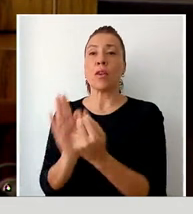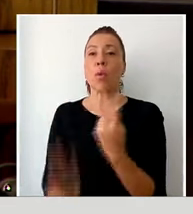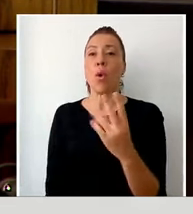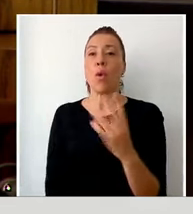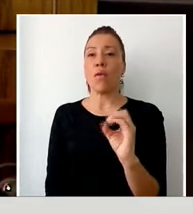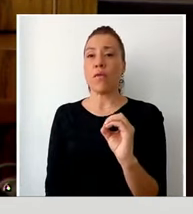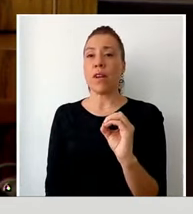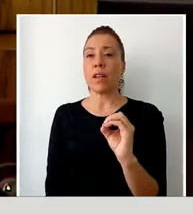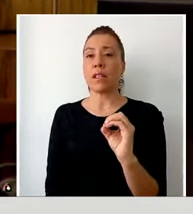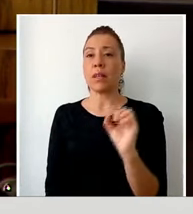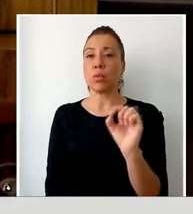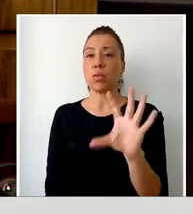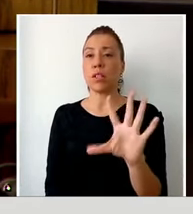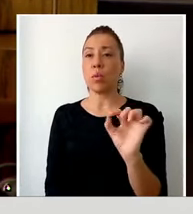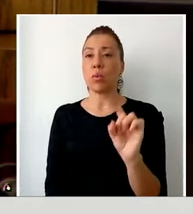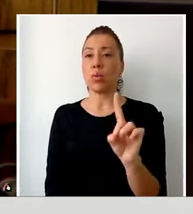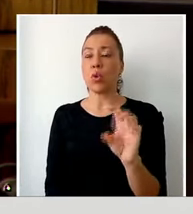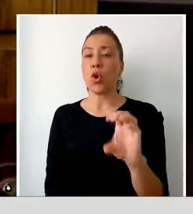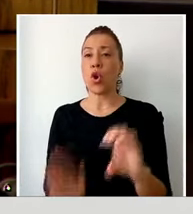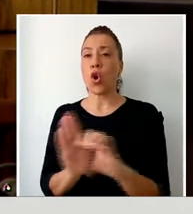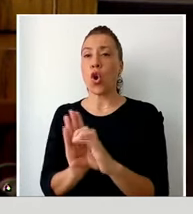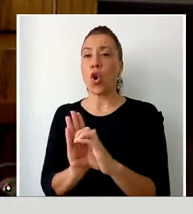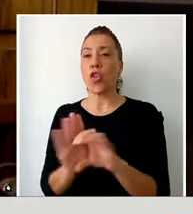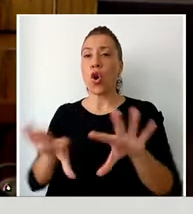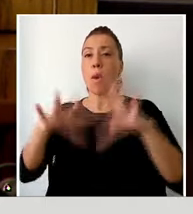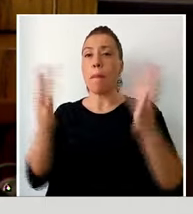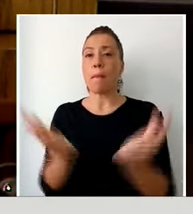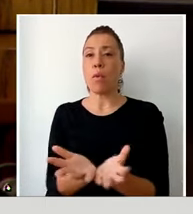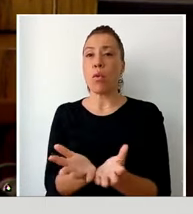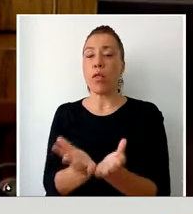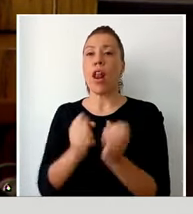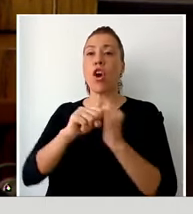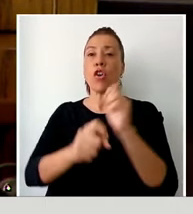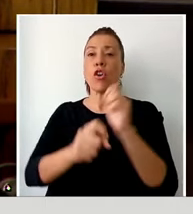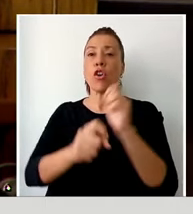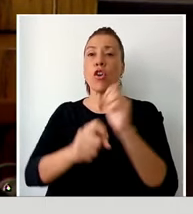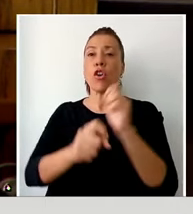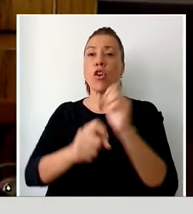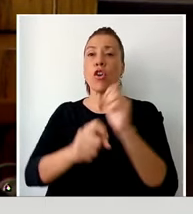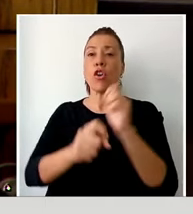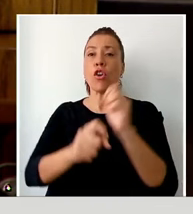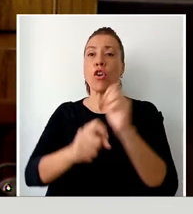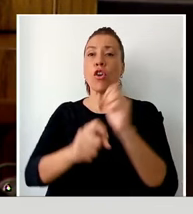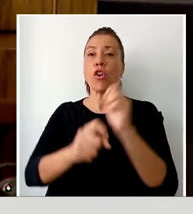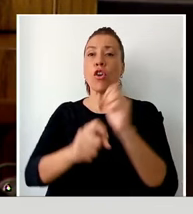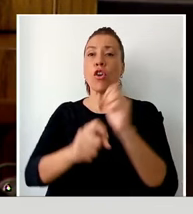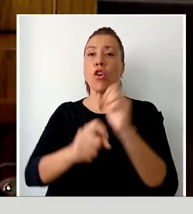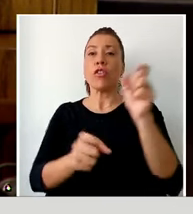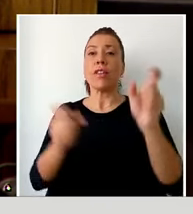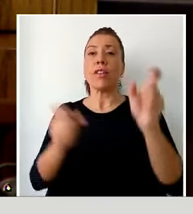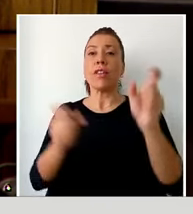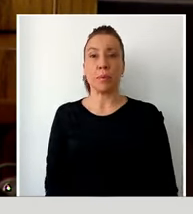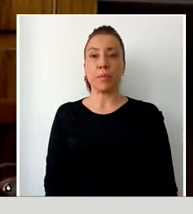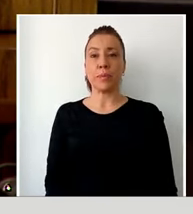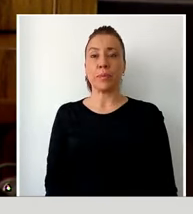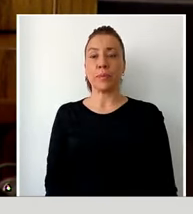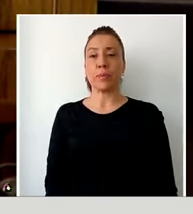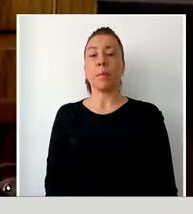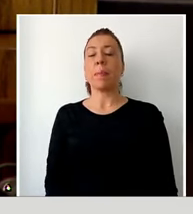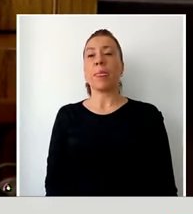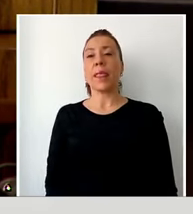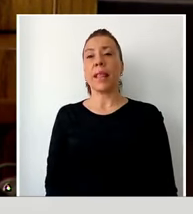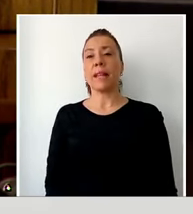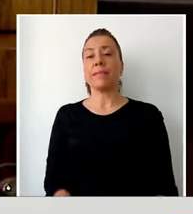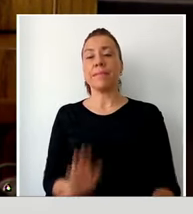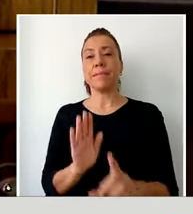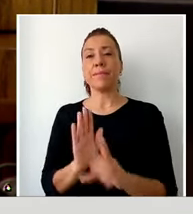20.5.1 del código mundial antidopagio Así mismo en la ley se dota de institucionalidad del tribunal de expertos